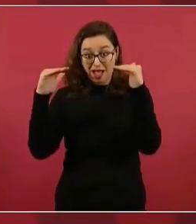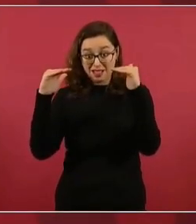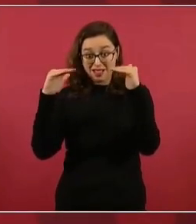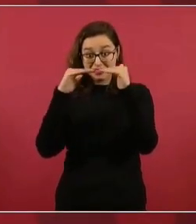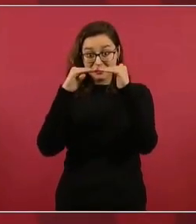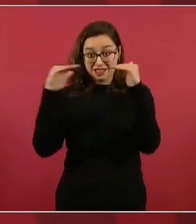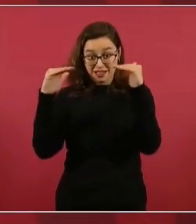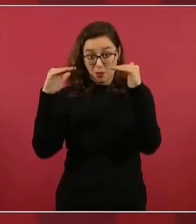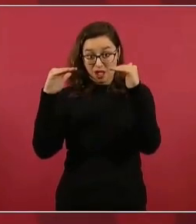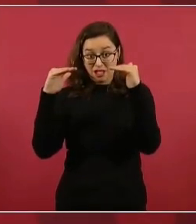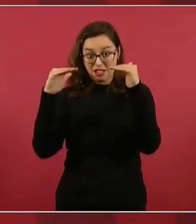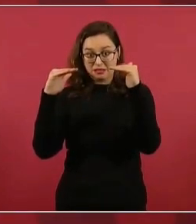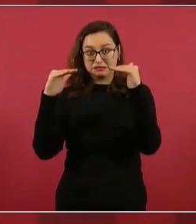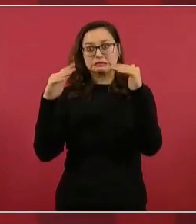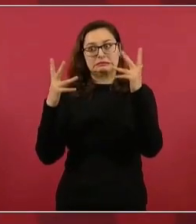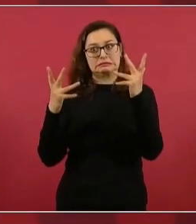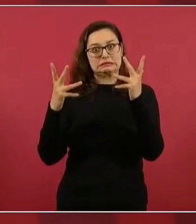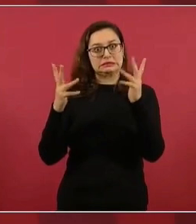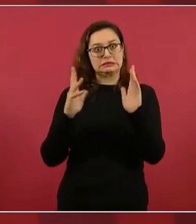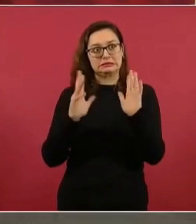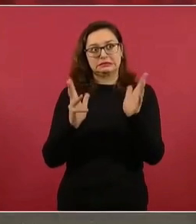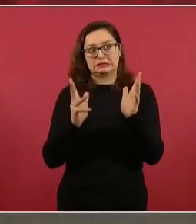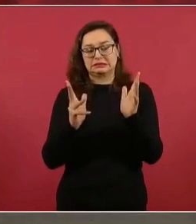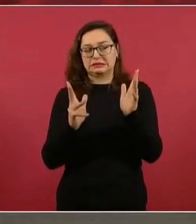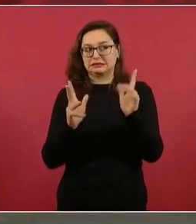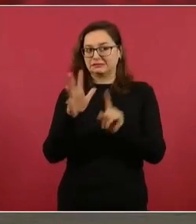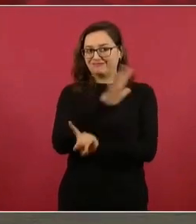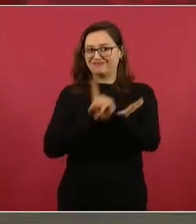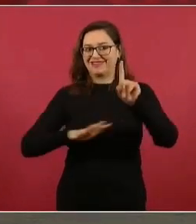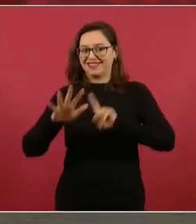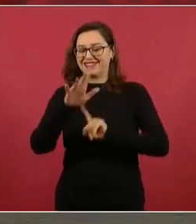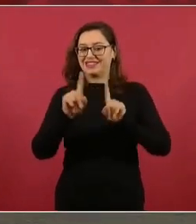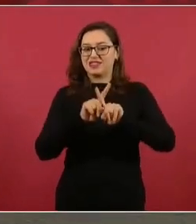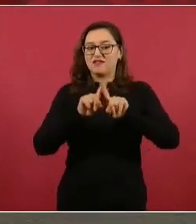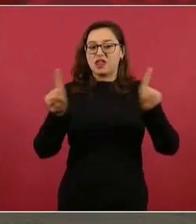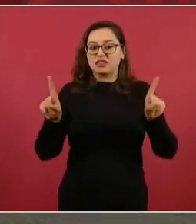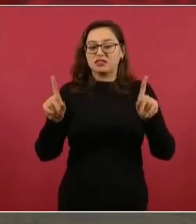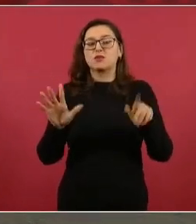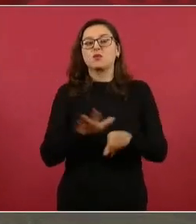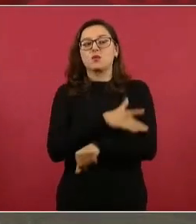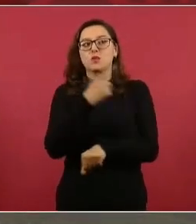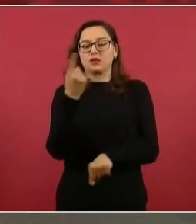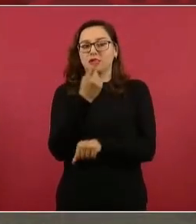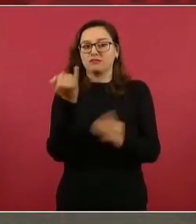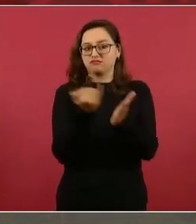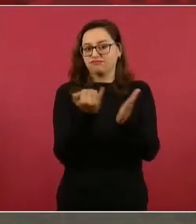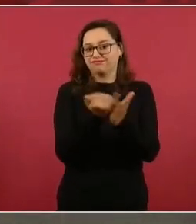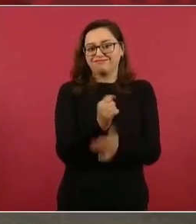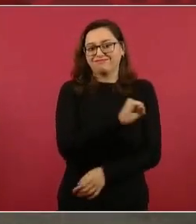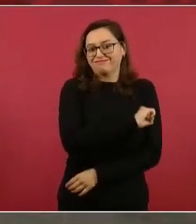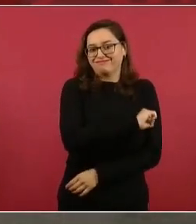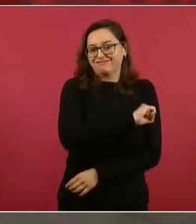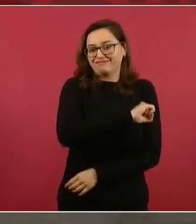Entonces lo estamos analizando. O sea, yo podría